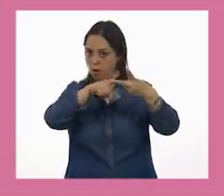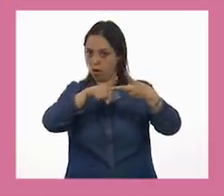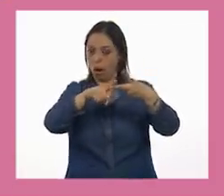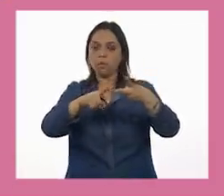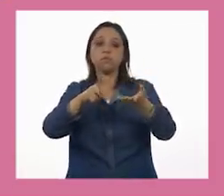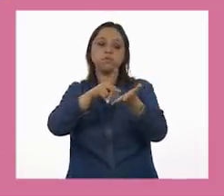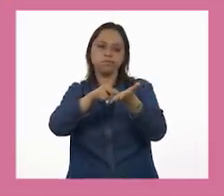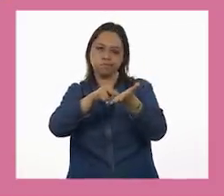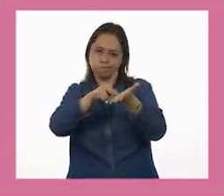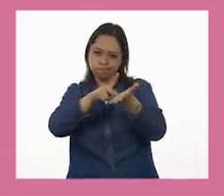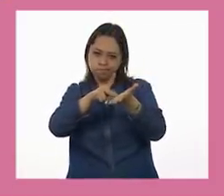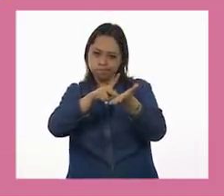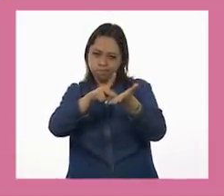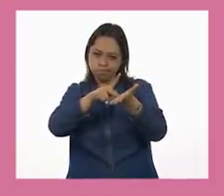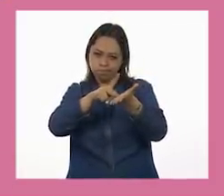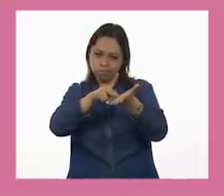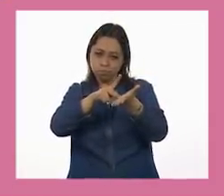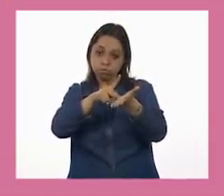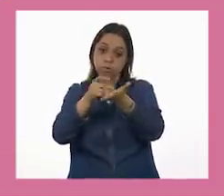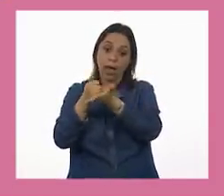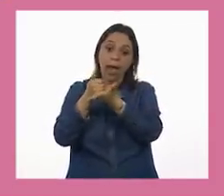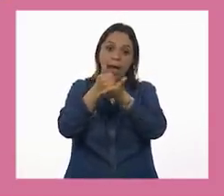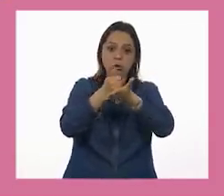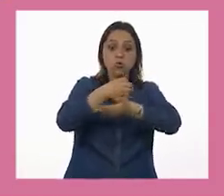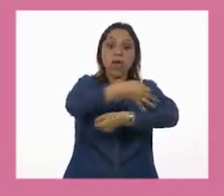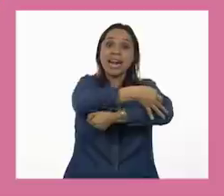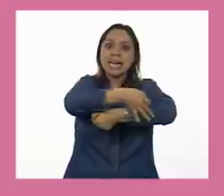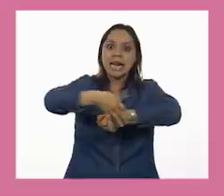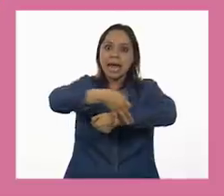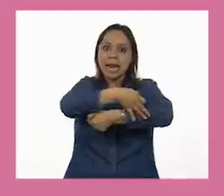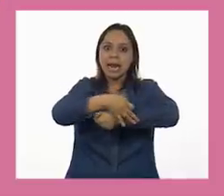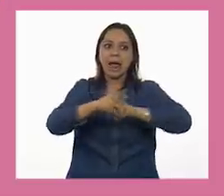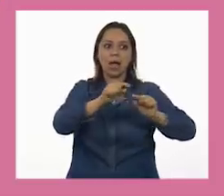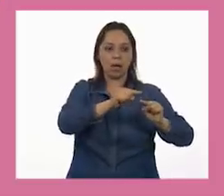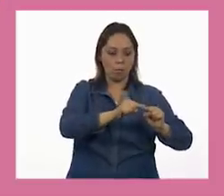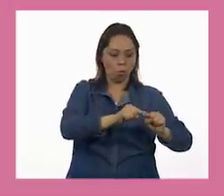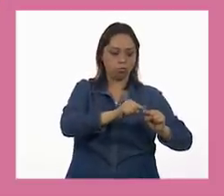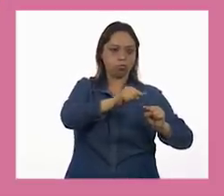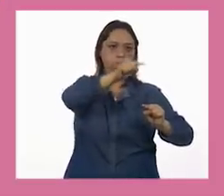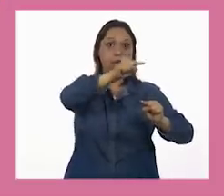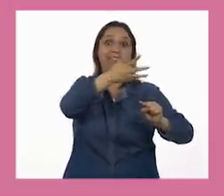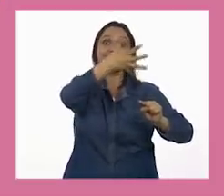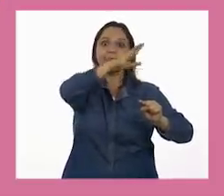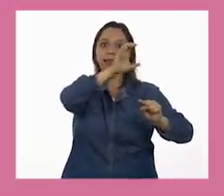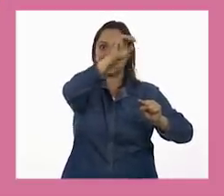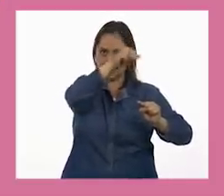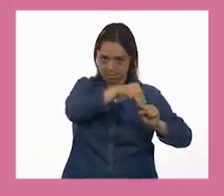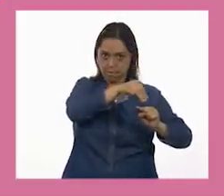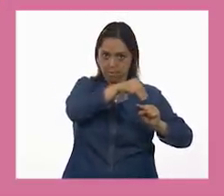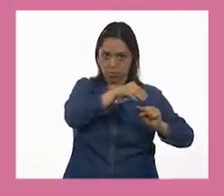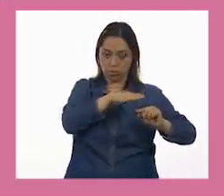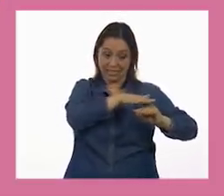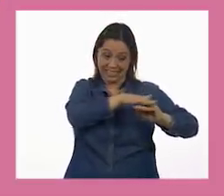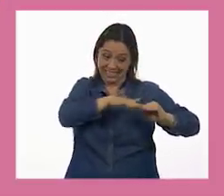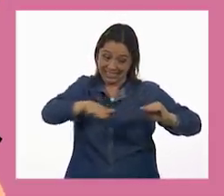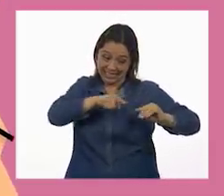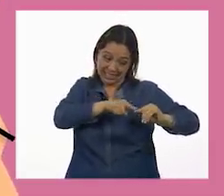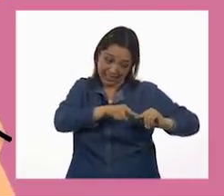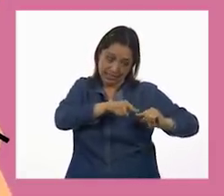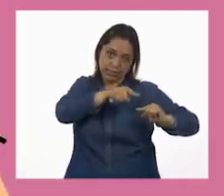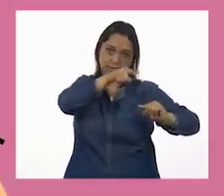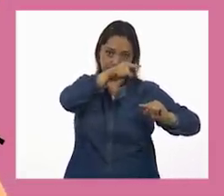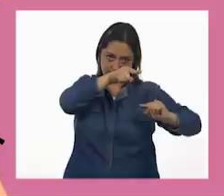el plumón o la pluma y con ayuda de la regla 10 centímetros de largo, partiendo de abajo hacia